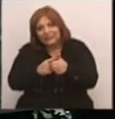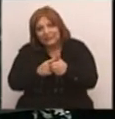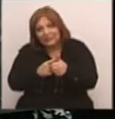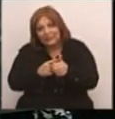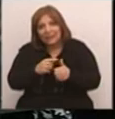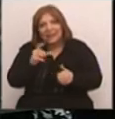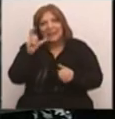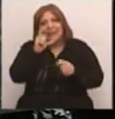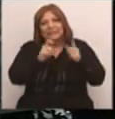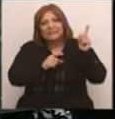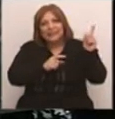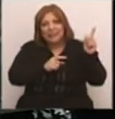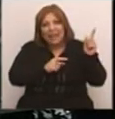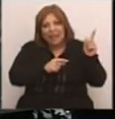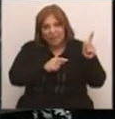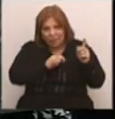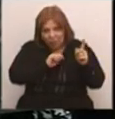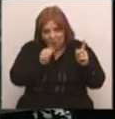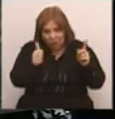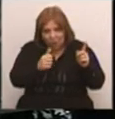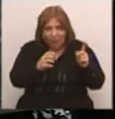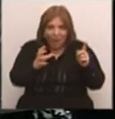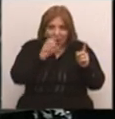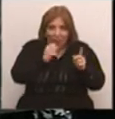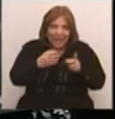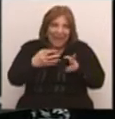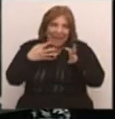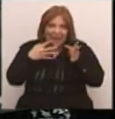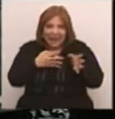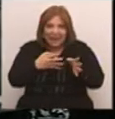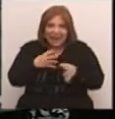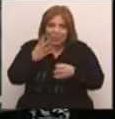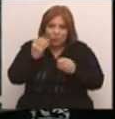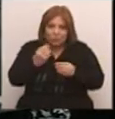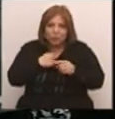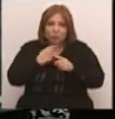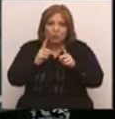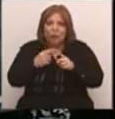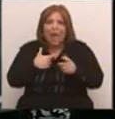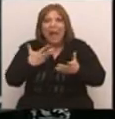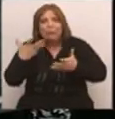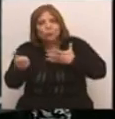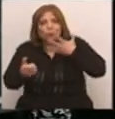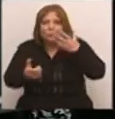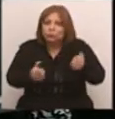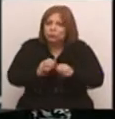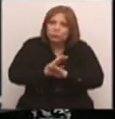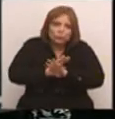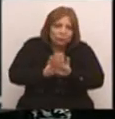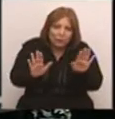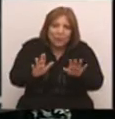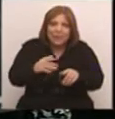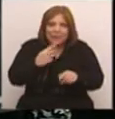Cristina Fernández hubiese tenido que soportar la guerra que soportó? Y no estoy tomando postura más allá de que la tenga, simplemente se